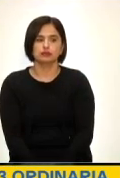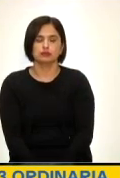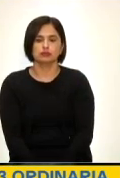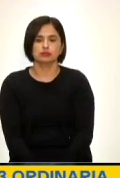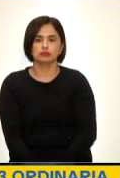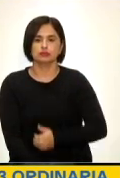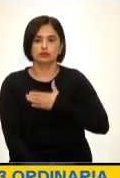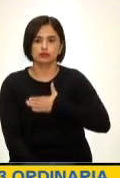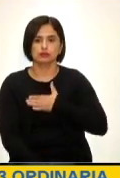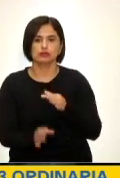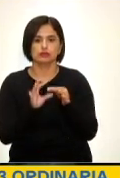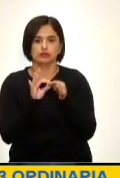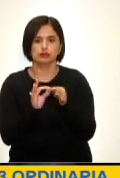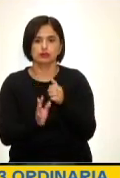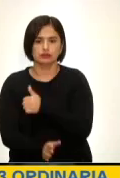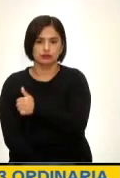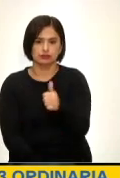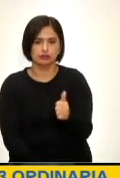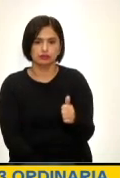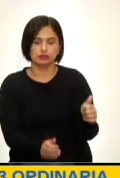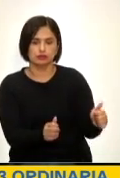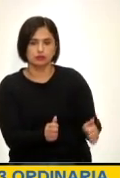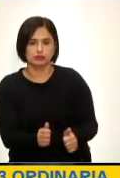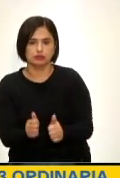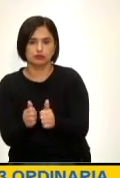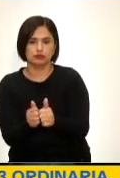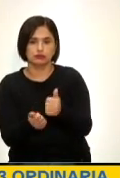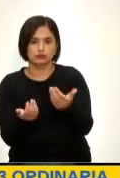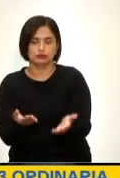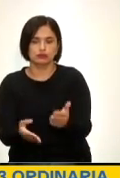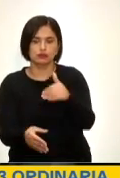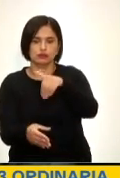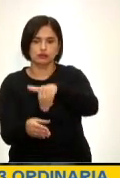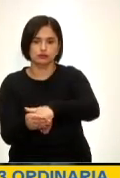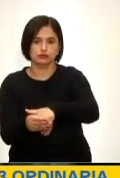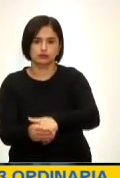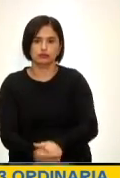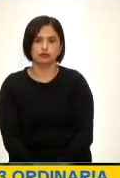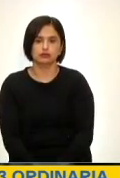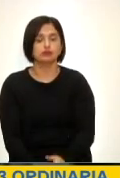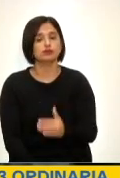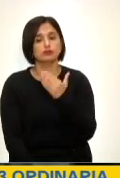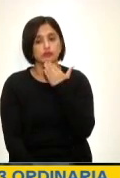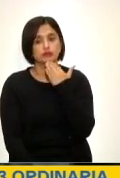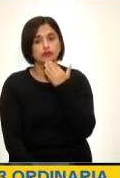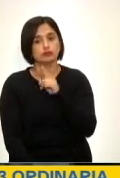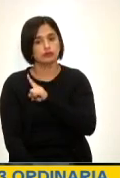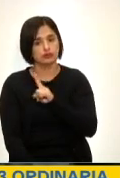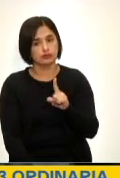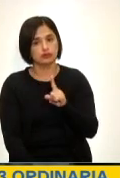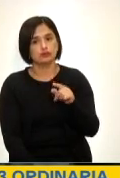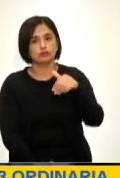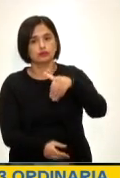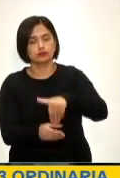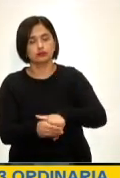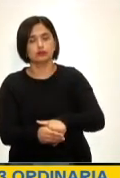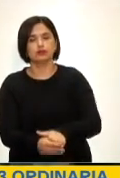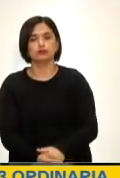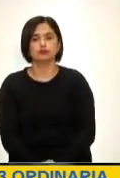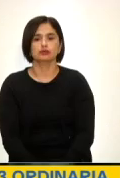Quiero agradecer a todos quienes nos acompañaron en esta votación y también a quienes no nos votaron.